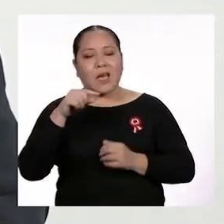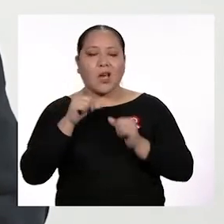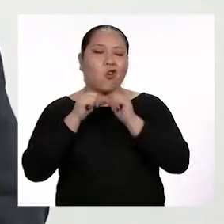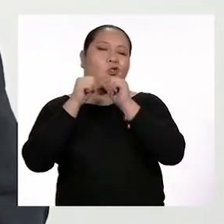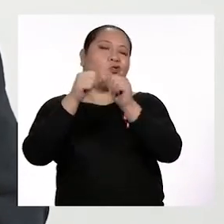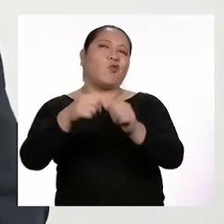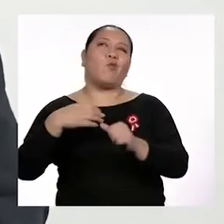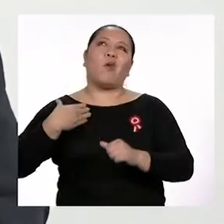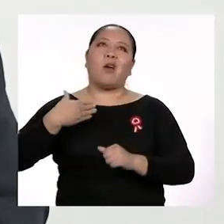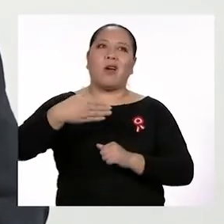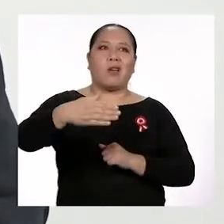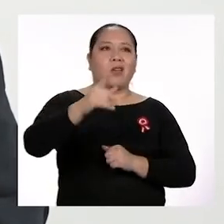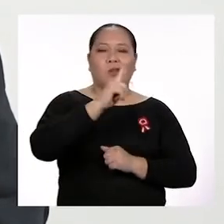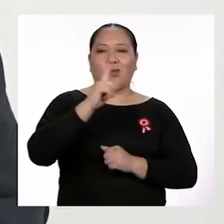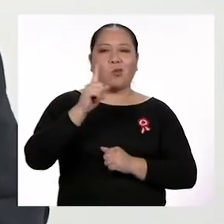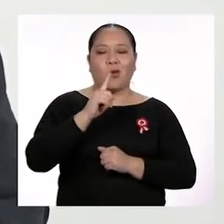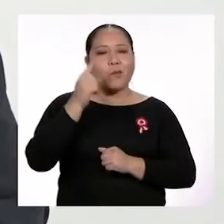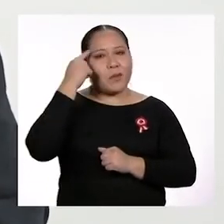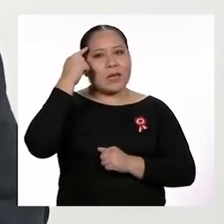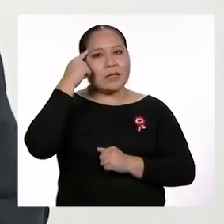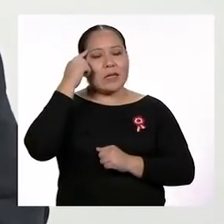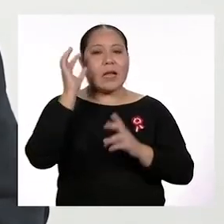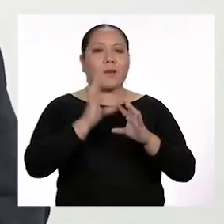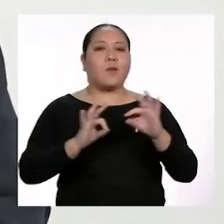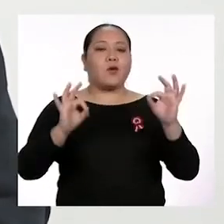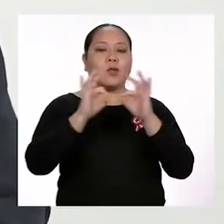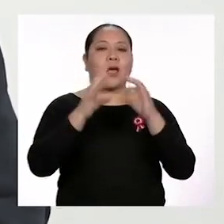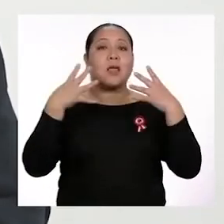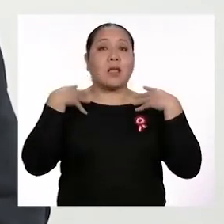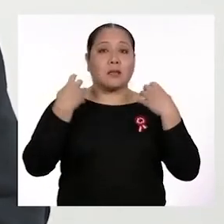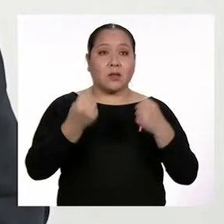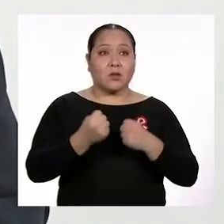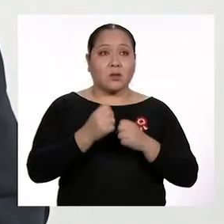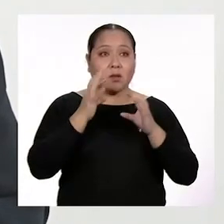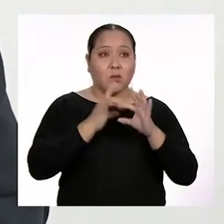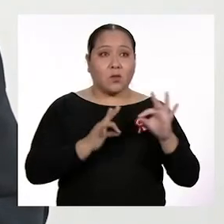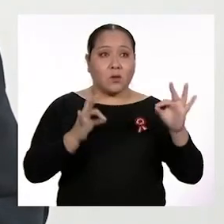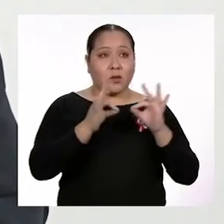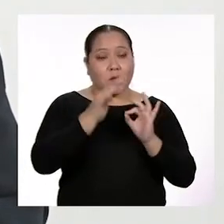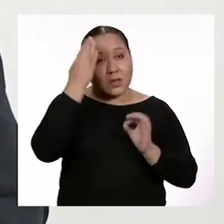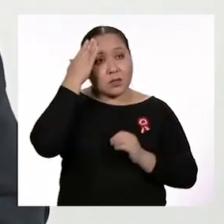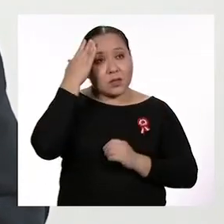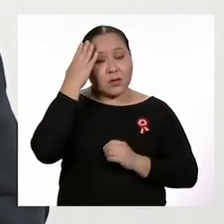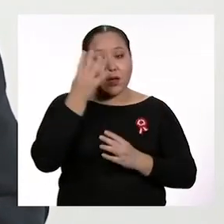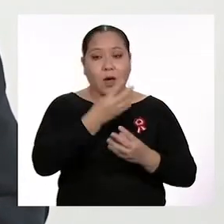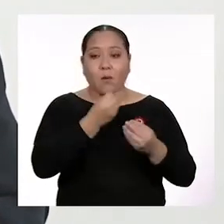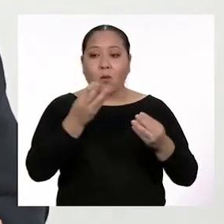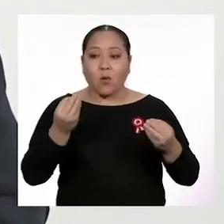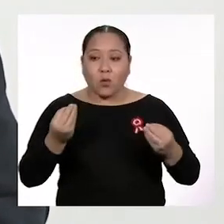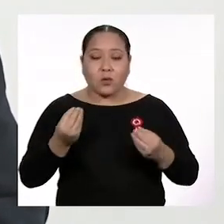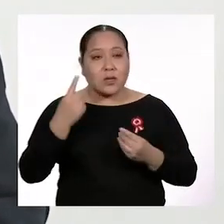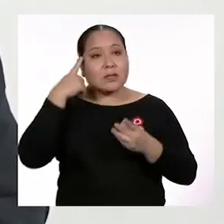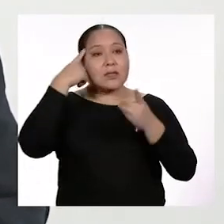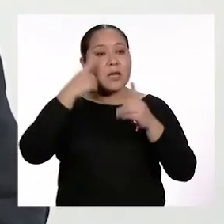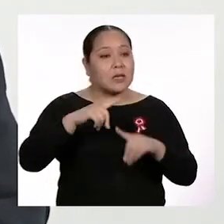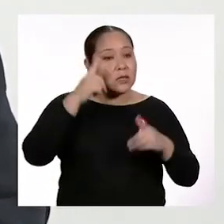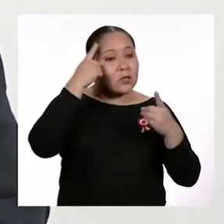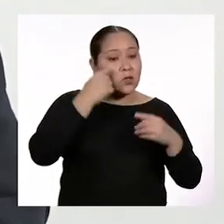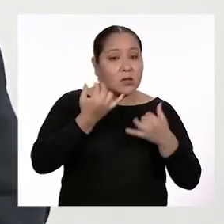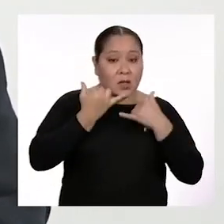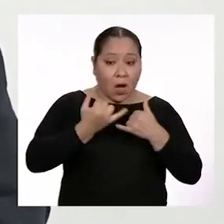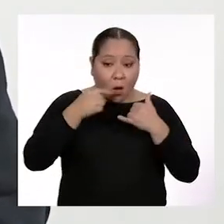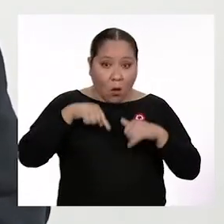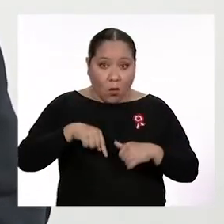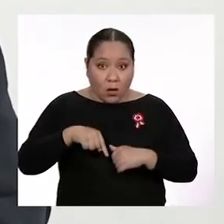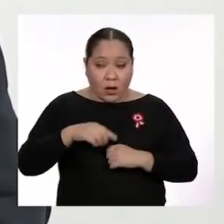para siempre y no le toma mucha importancia a la salud. Es importante saber que muchas de las decisiones que tomamos